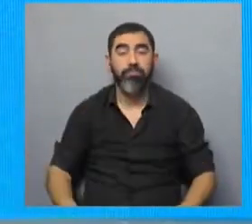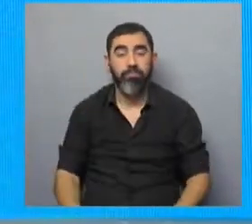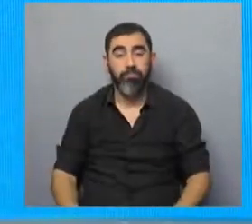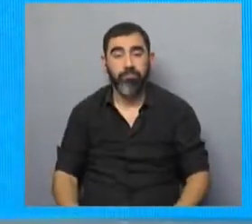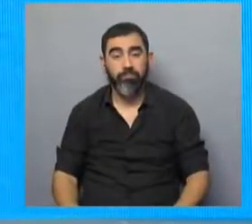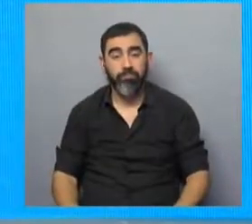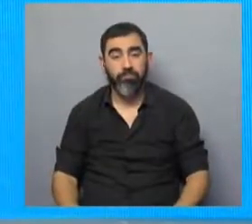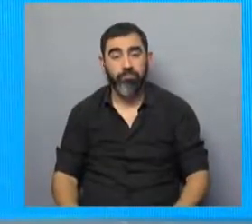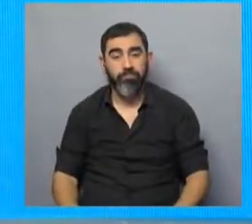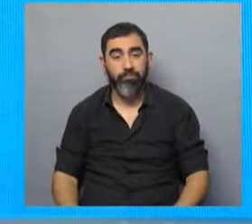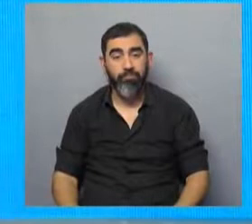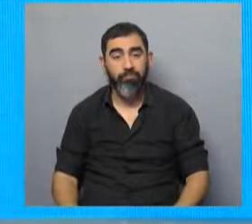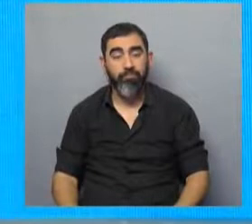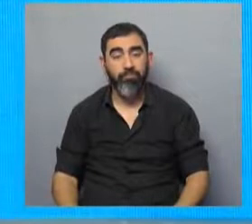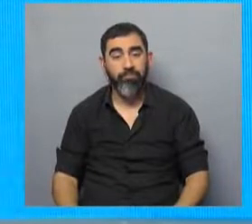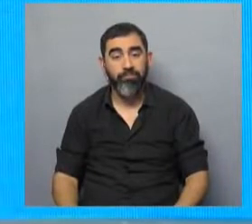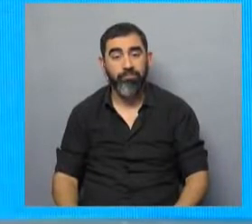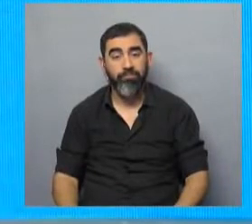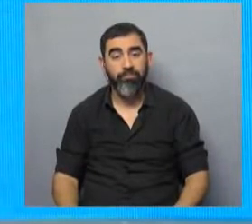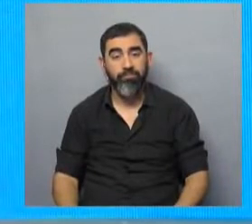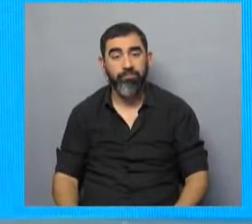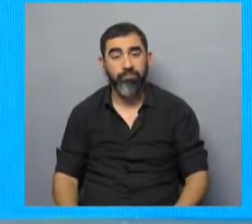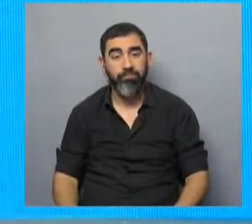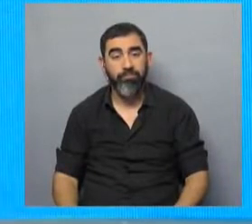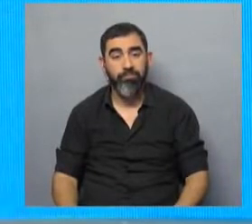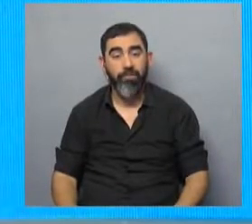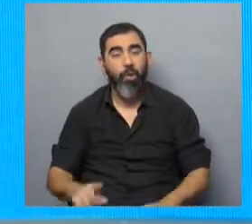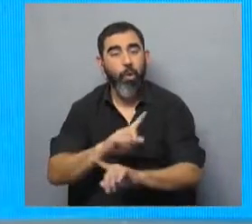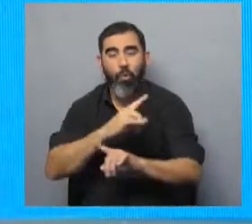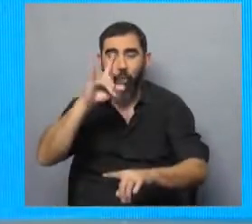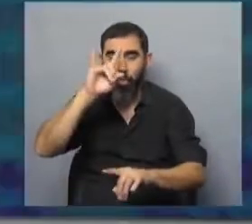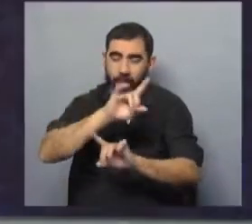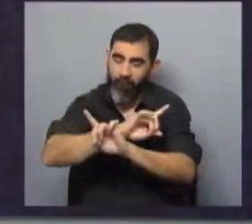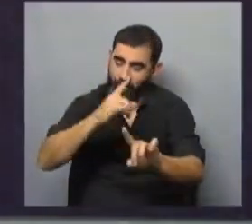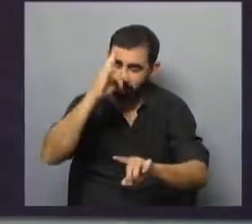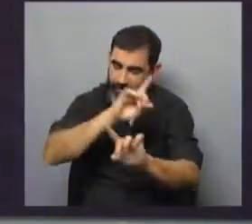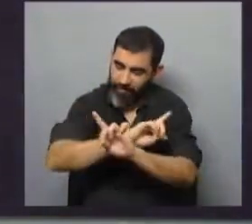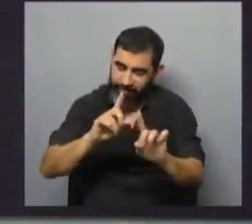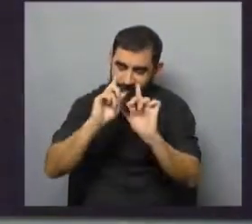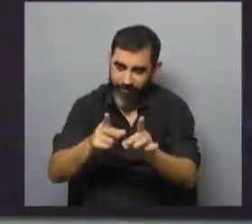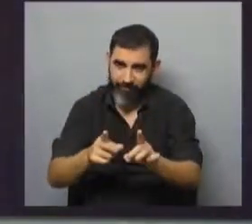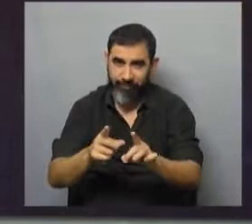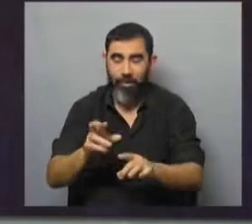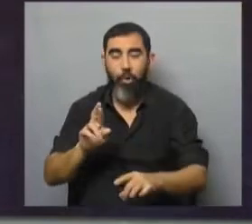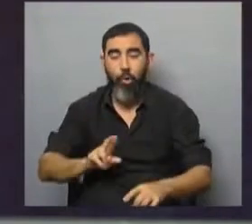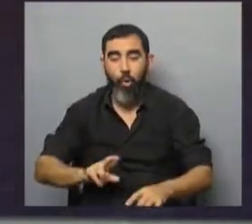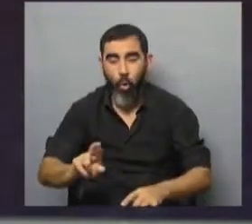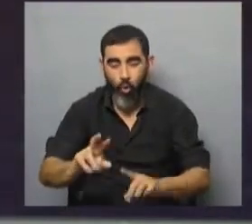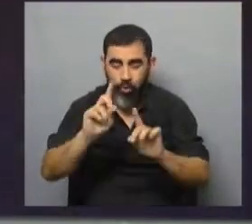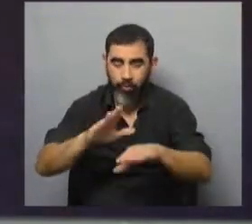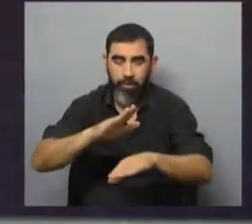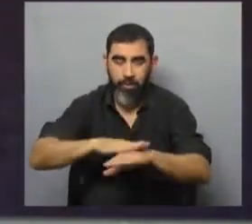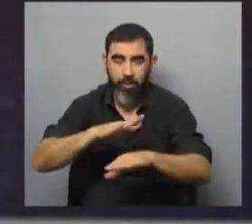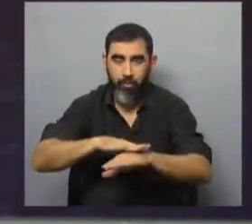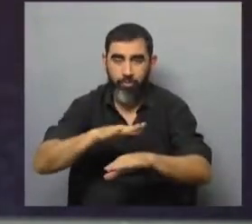Originalmente claro, la vacuna, tenés razón, claro. Sí, igualmente no era de la vaca, igual que no es del mono. Claro. Los roedores también,